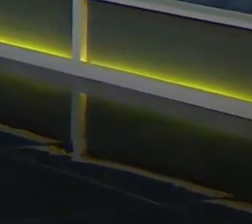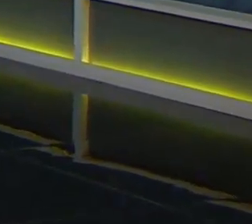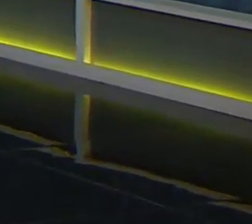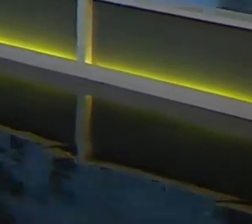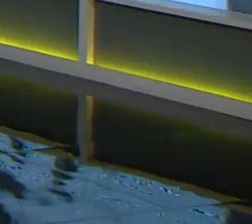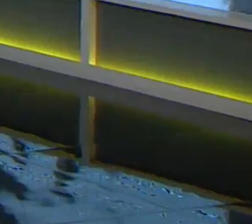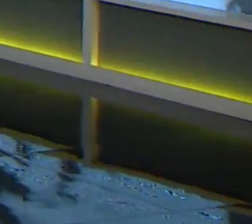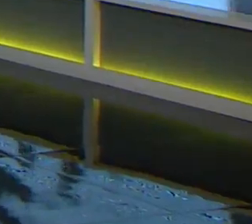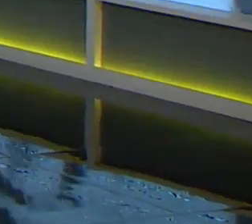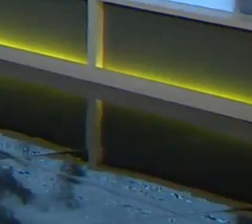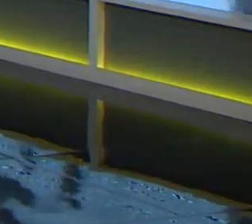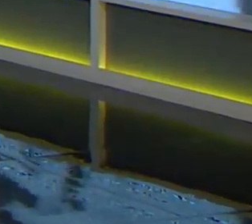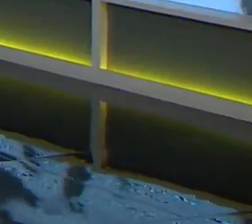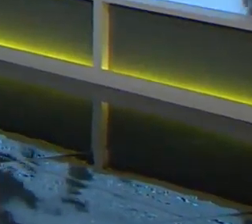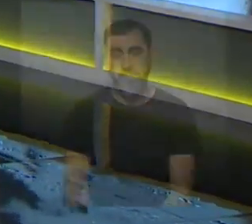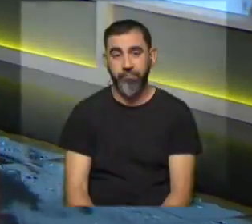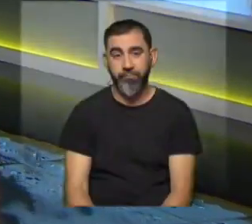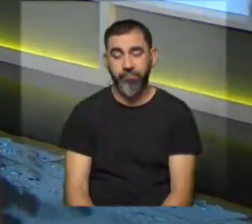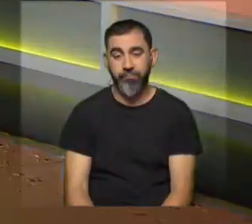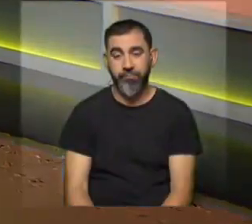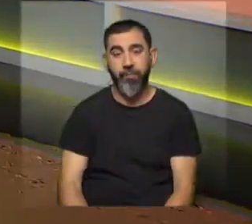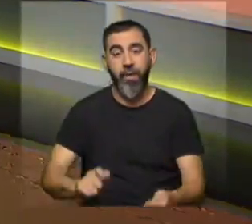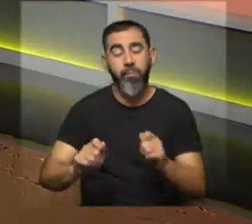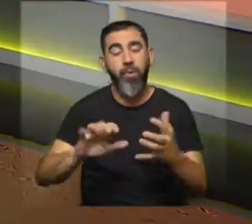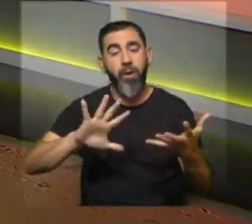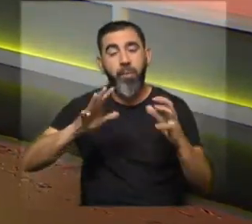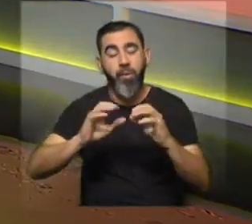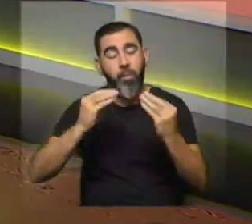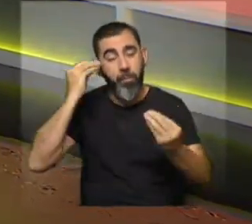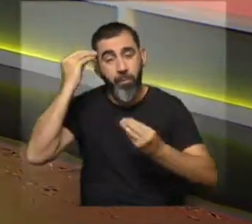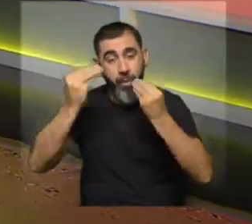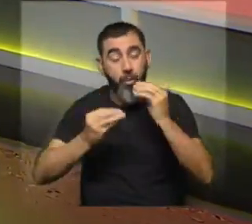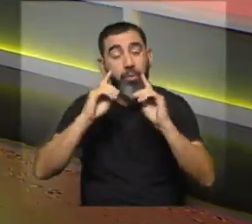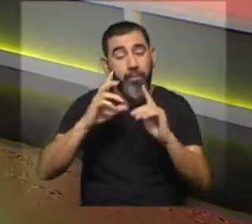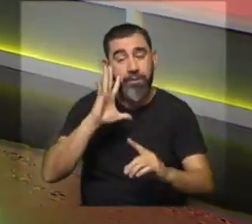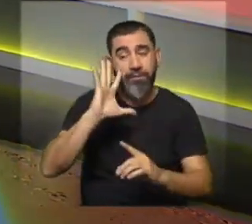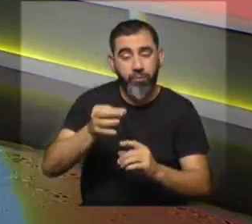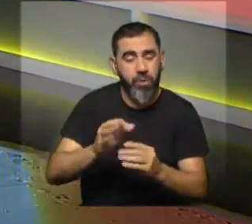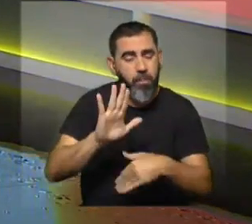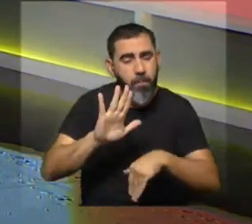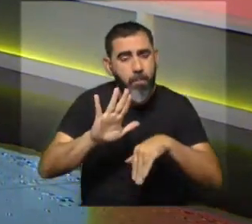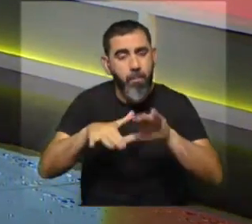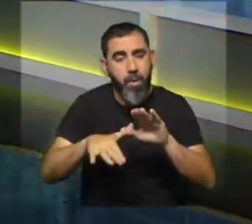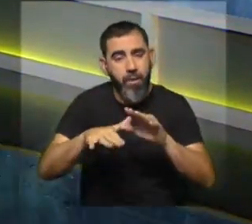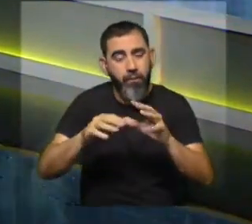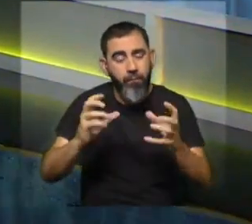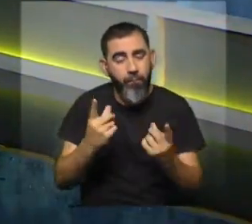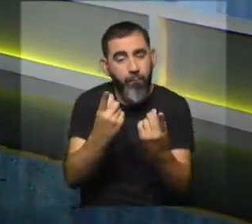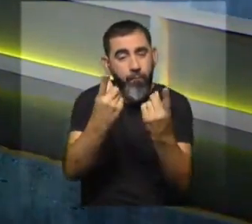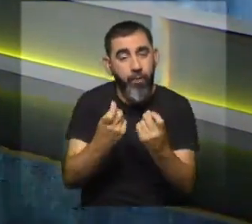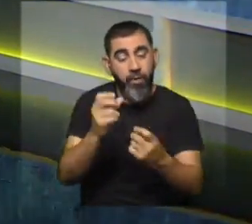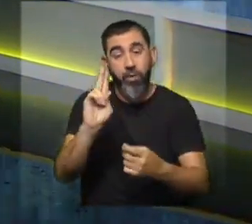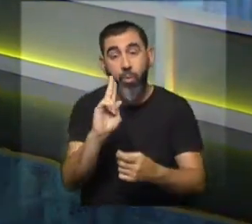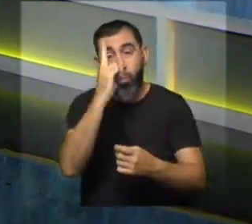que enfrenta la humanidad, sus efectos se sienten y también percibimos que aumentan en intensidad. En